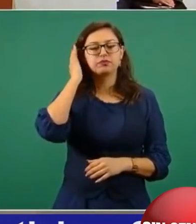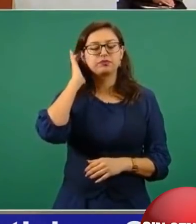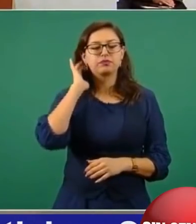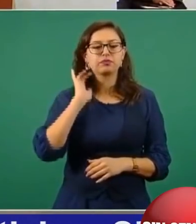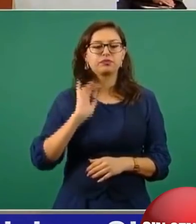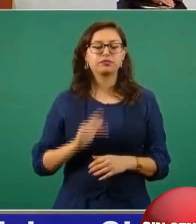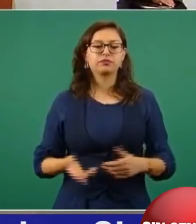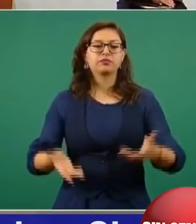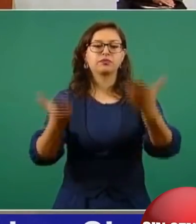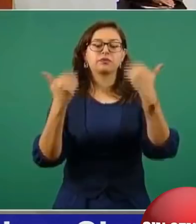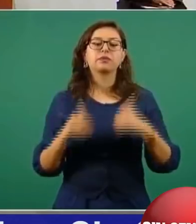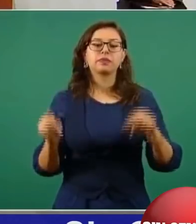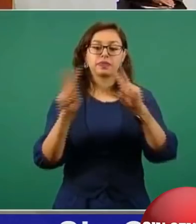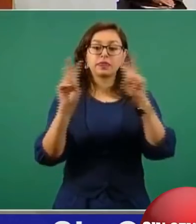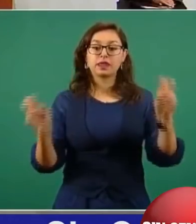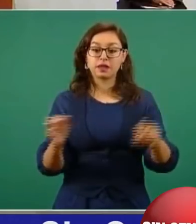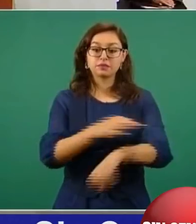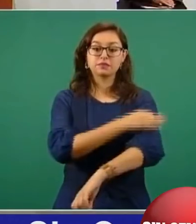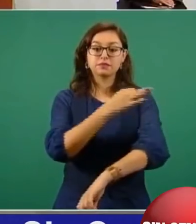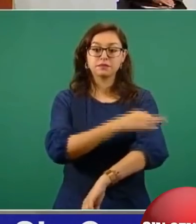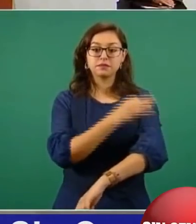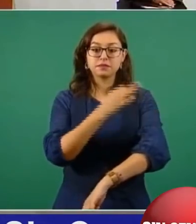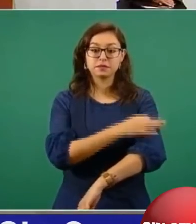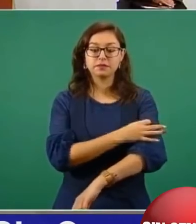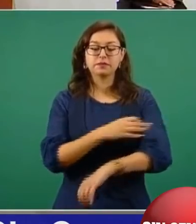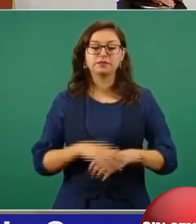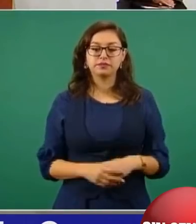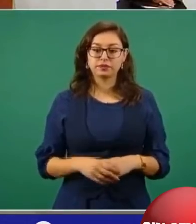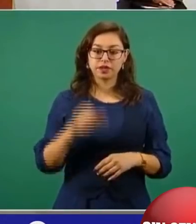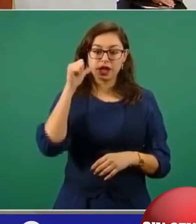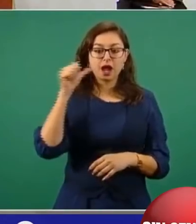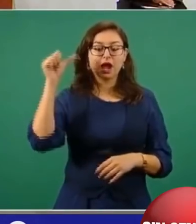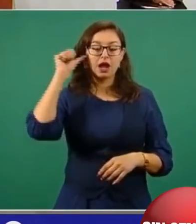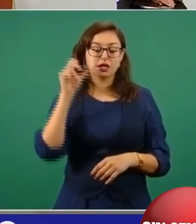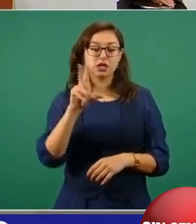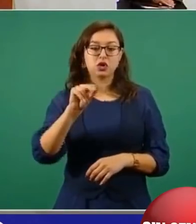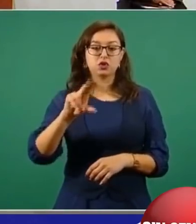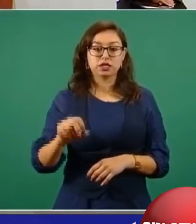la vacunación. Ayer logramos poner